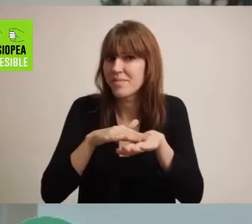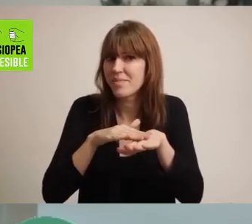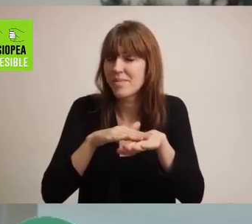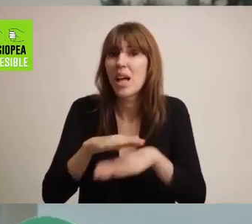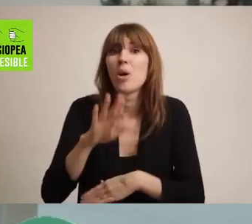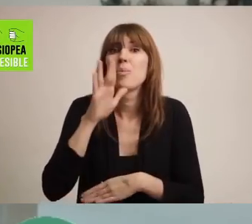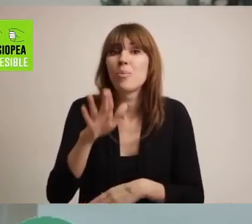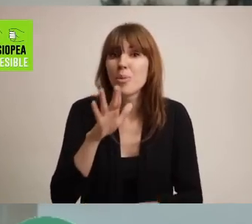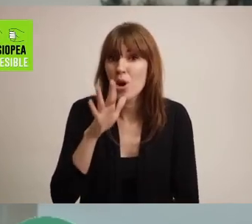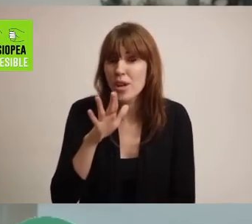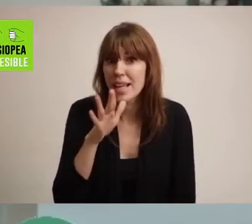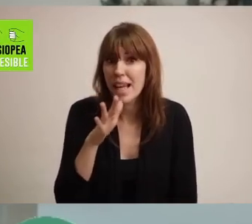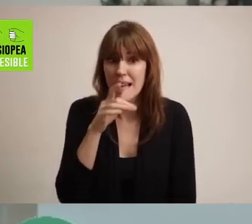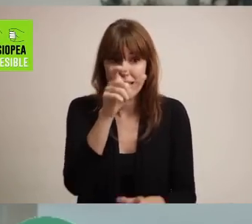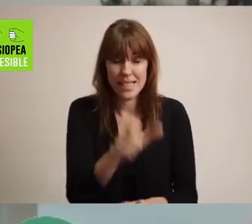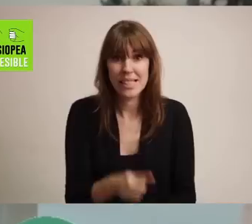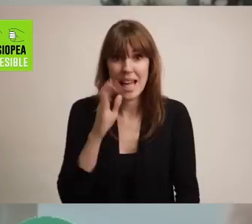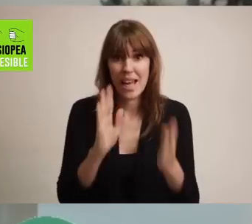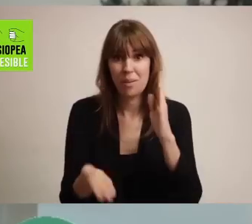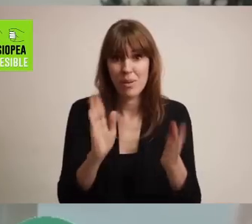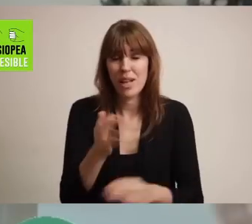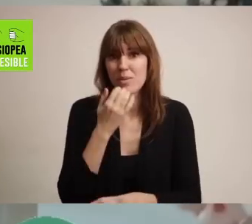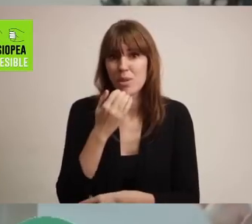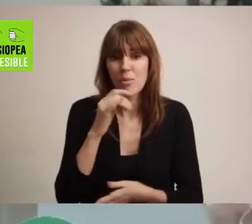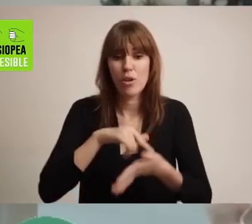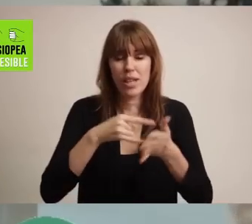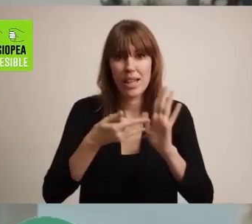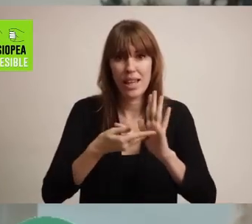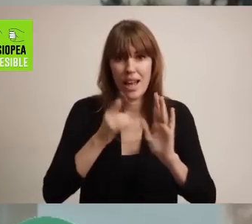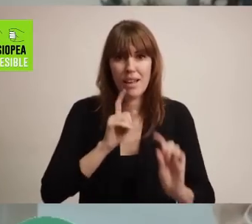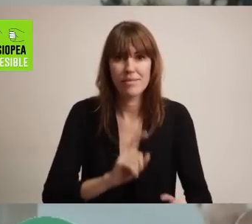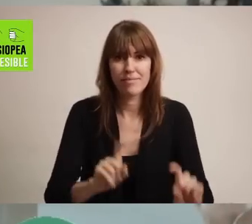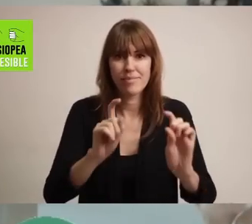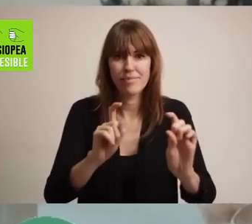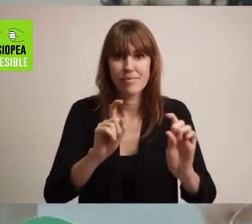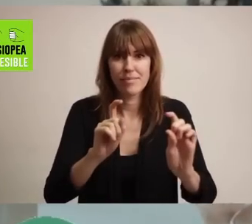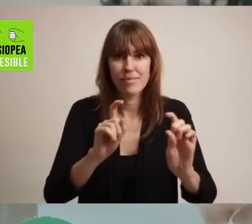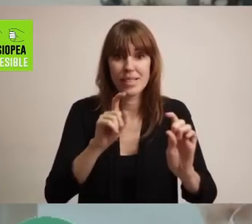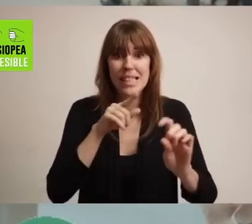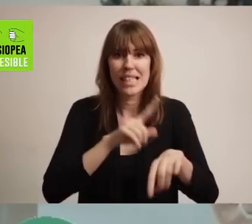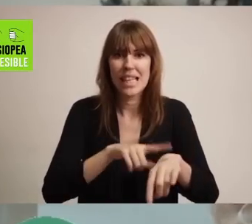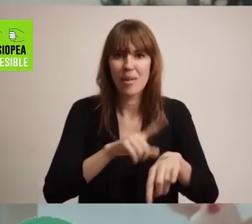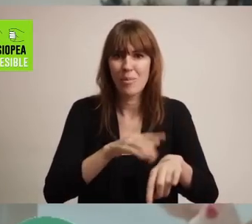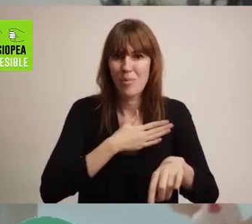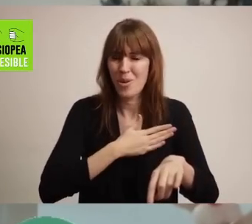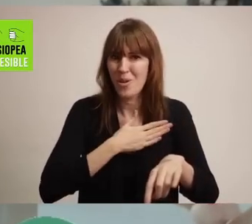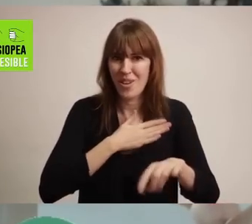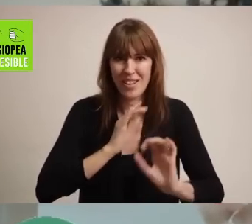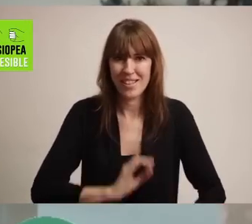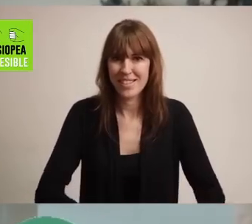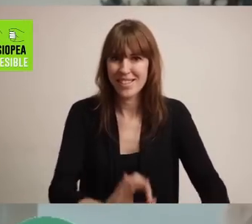Porque además, cuando el terapeuta hace la técnica o la enseñanza, está dando su tiempo. Y el